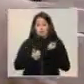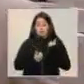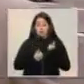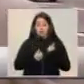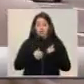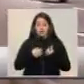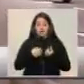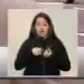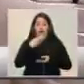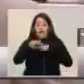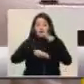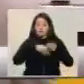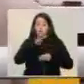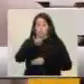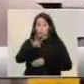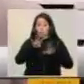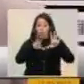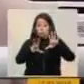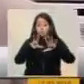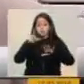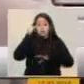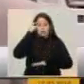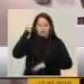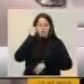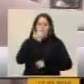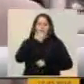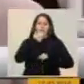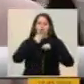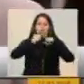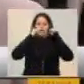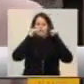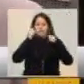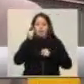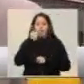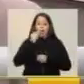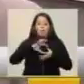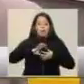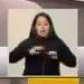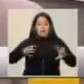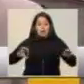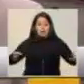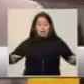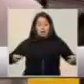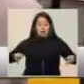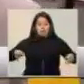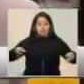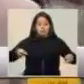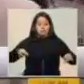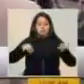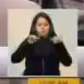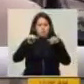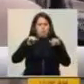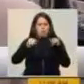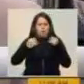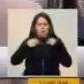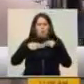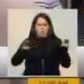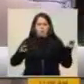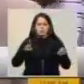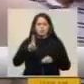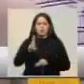cumplen exactamente 8 días de haberse iniciado la protesta del estudiante David Pernía y de estar encadenado a las puertas de la UNEFA por haber sido